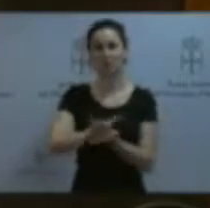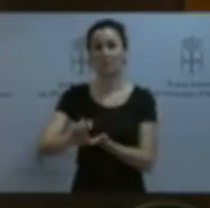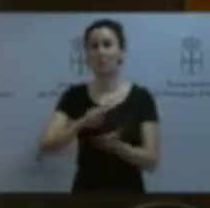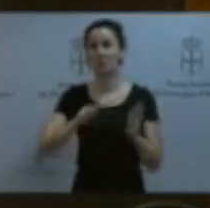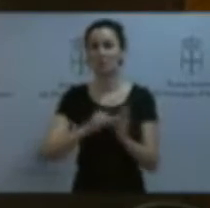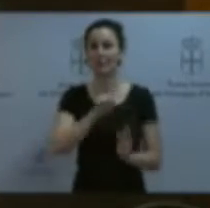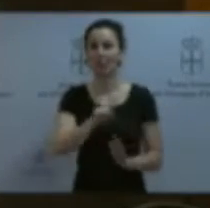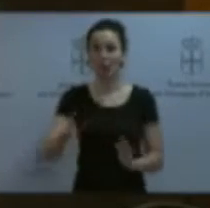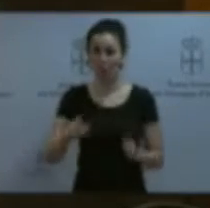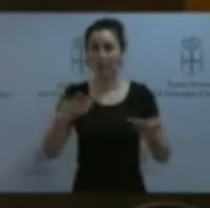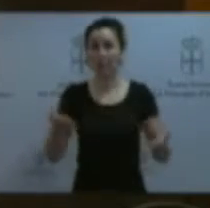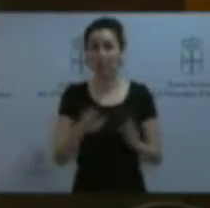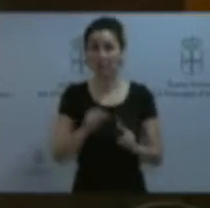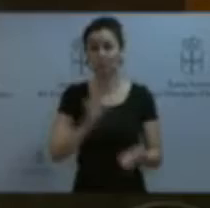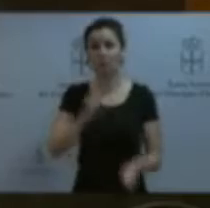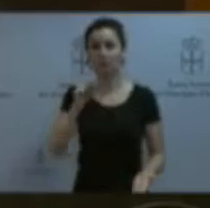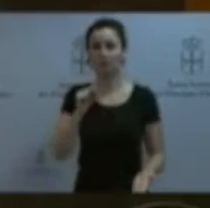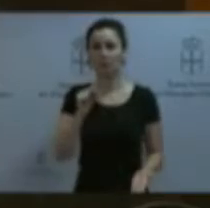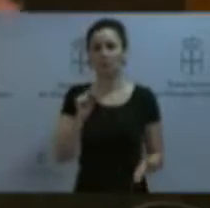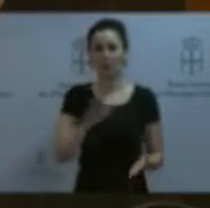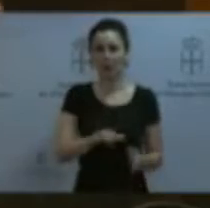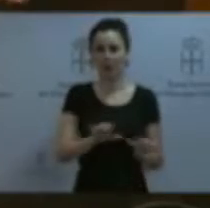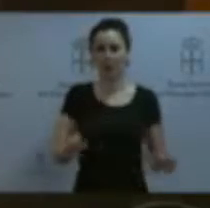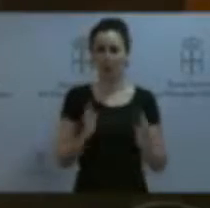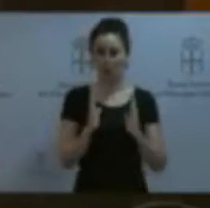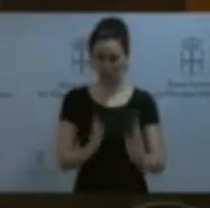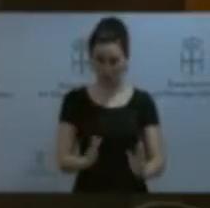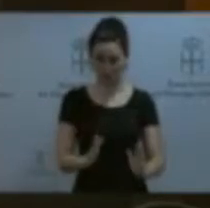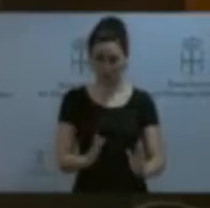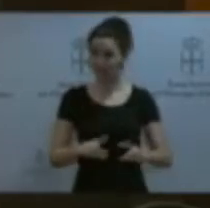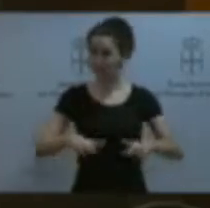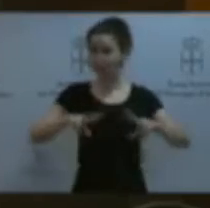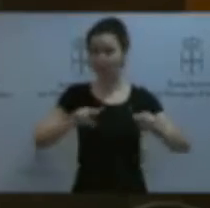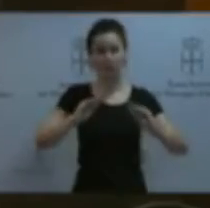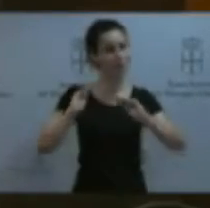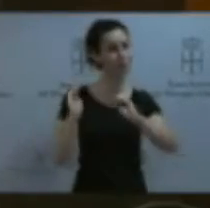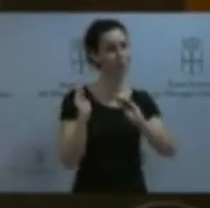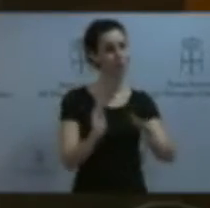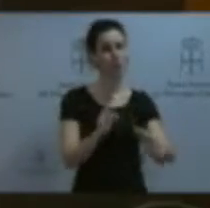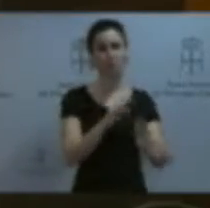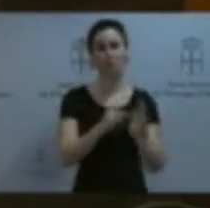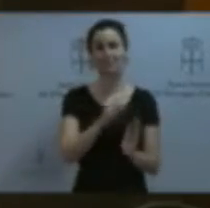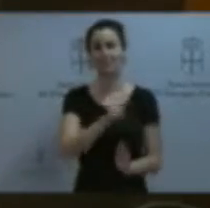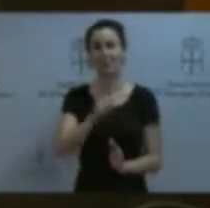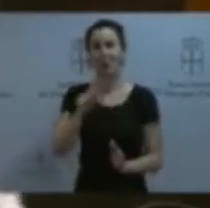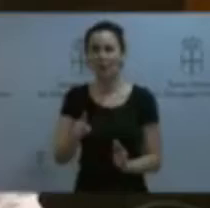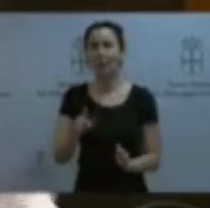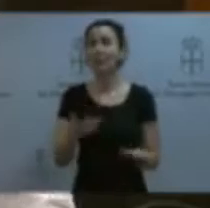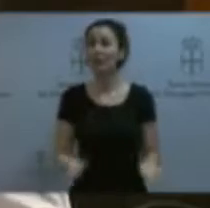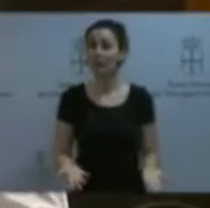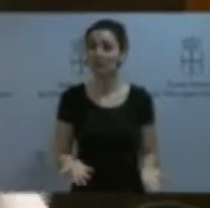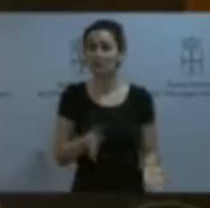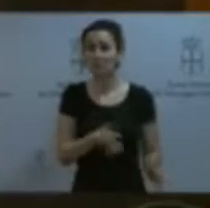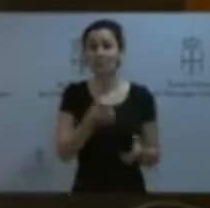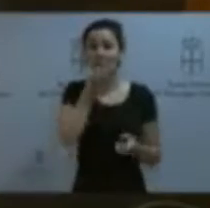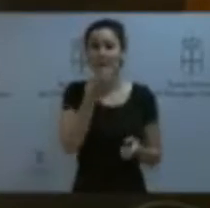decir, una aprobación express en 5 meses, con una finalización del proceso en mayo de 2011. Hasta ahí bien, informes favorables,